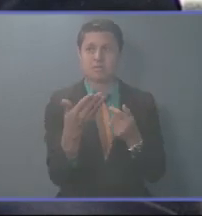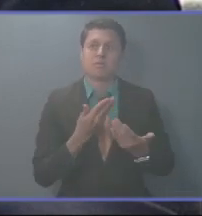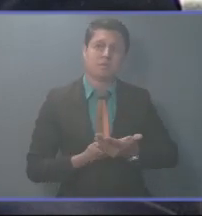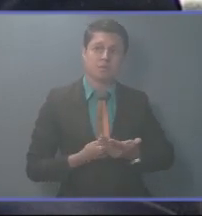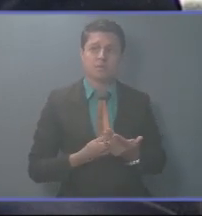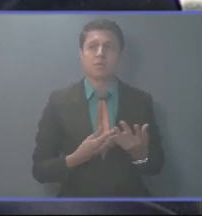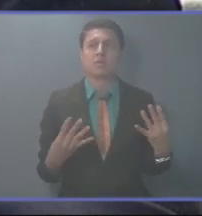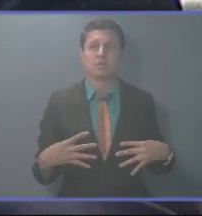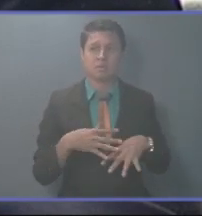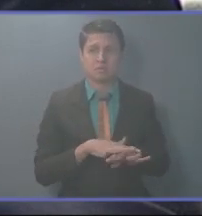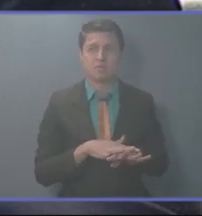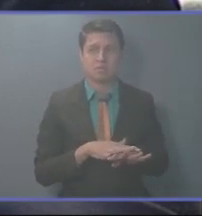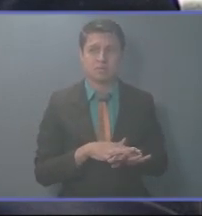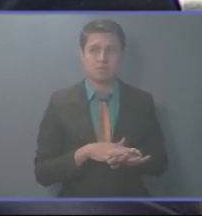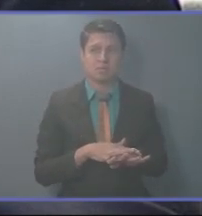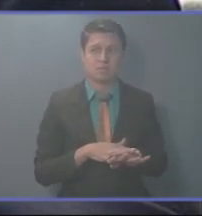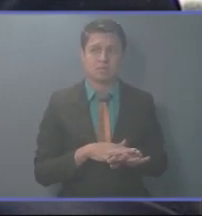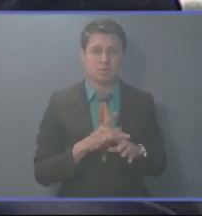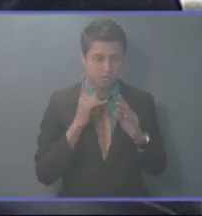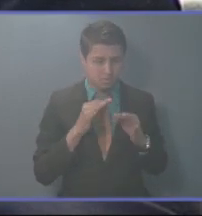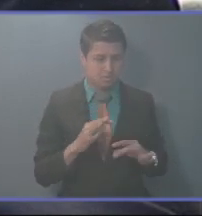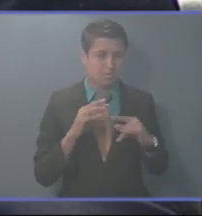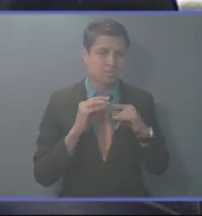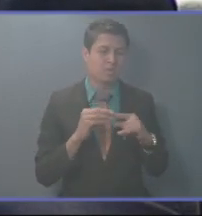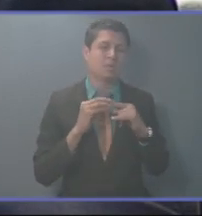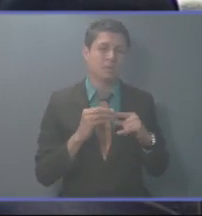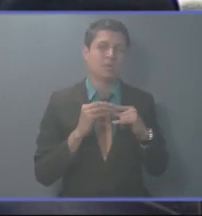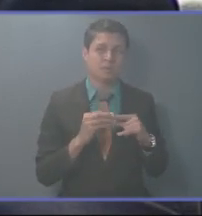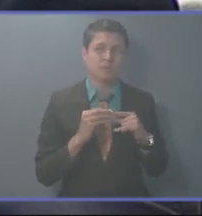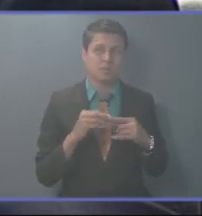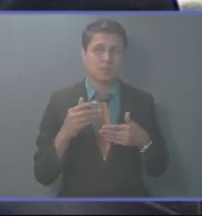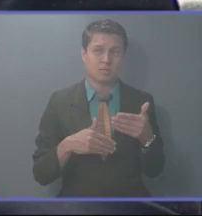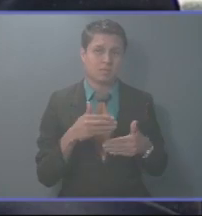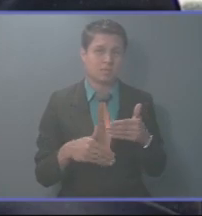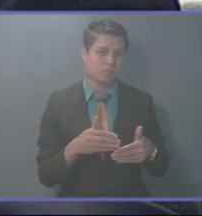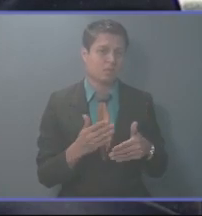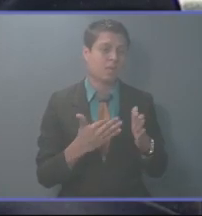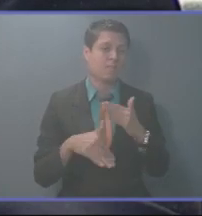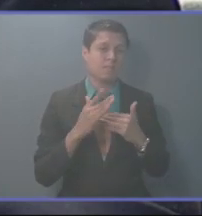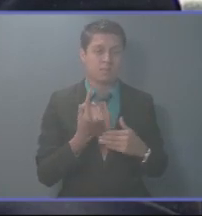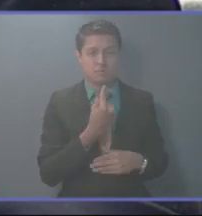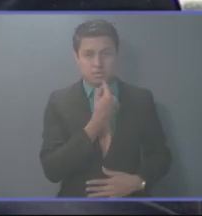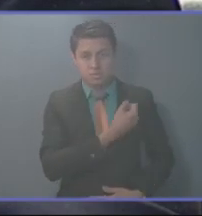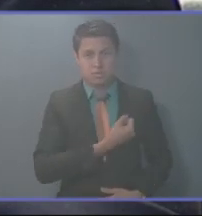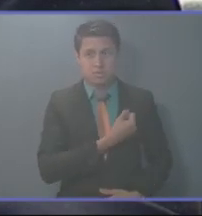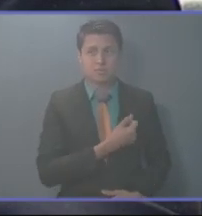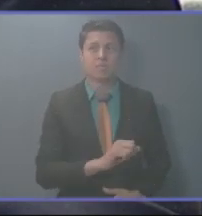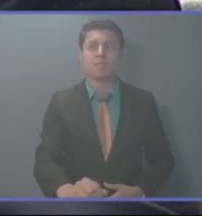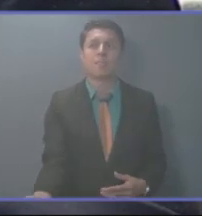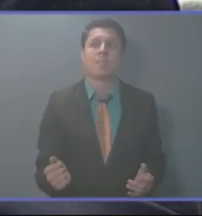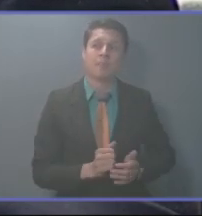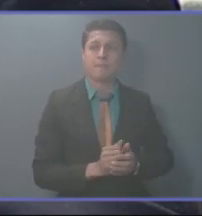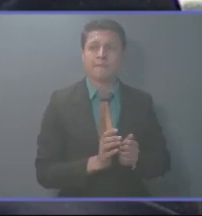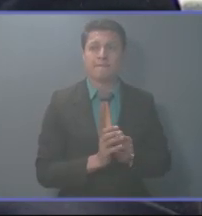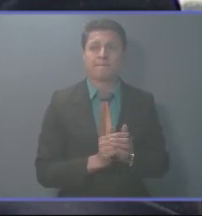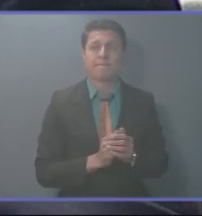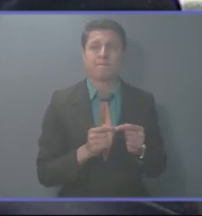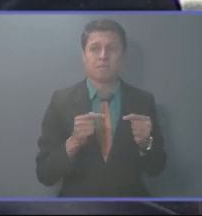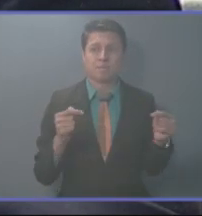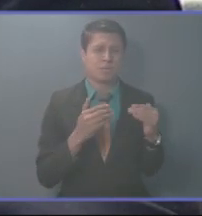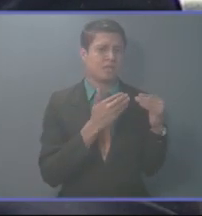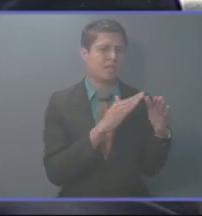otras entidades interesadas, y especialmente jornadas extraordinarias con víctimas directas del conflicto armado en